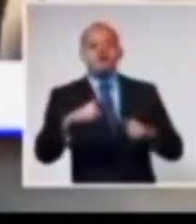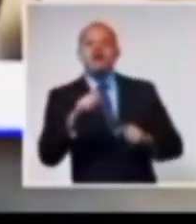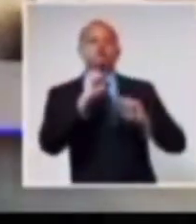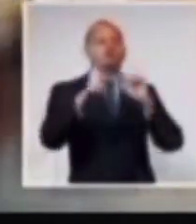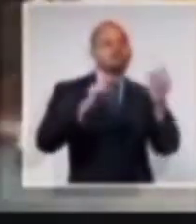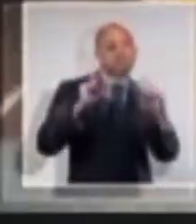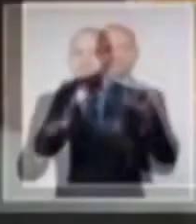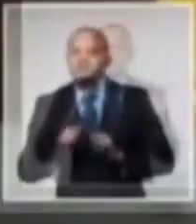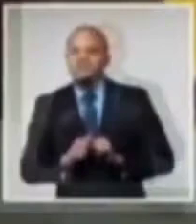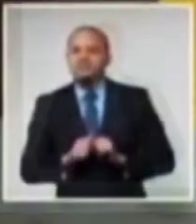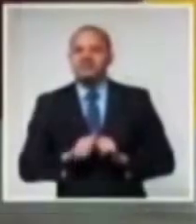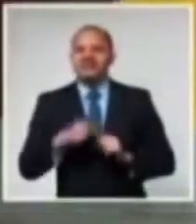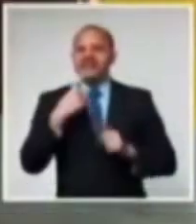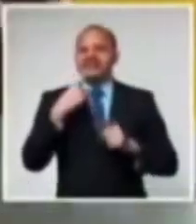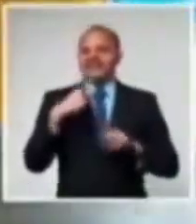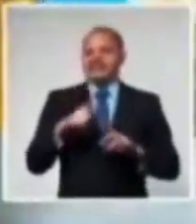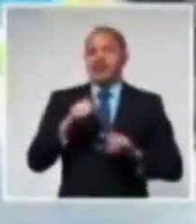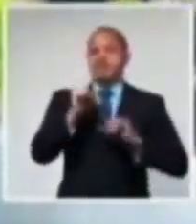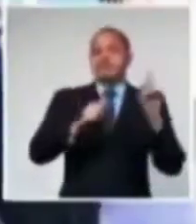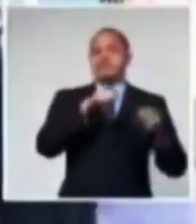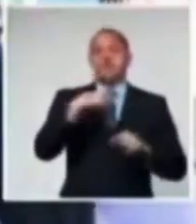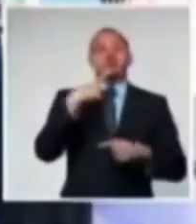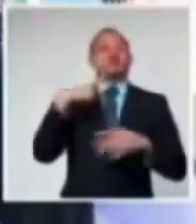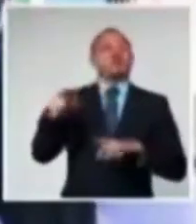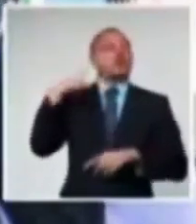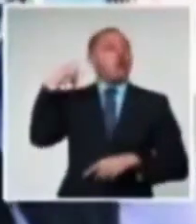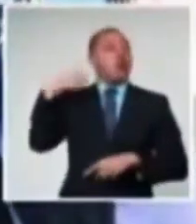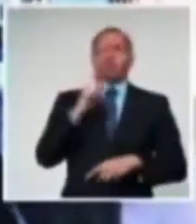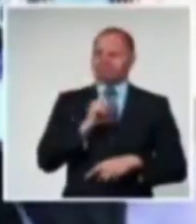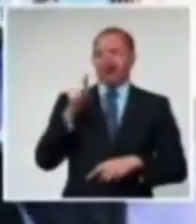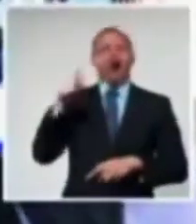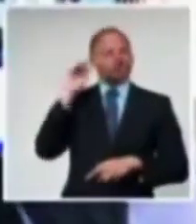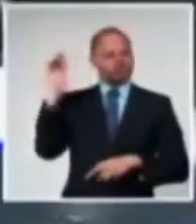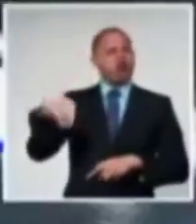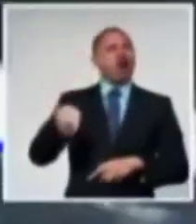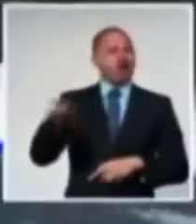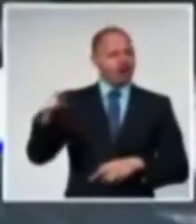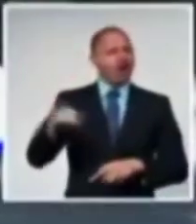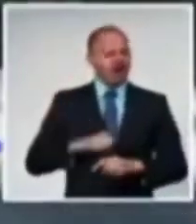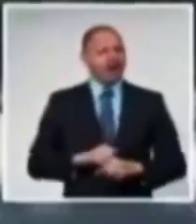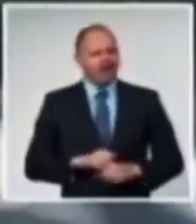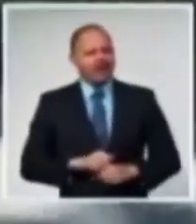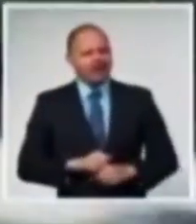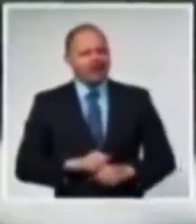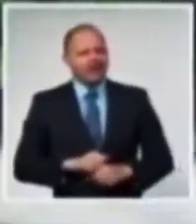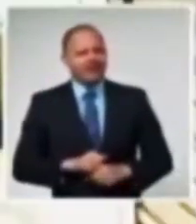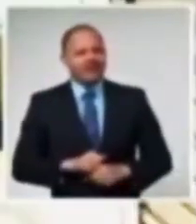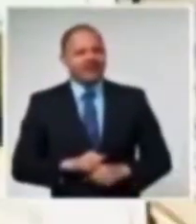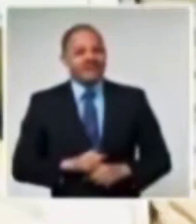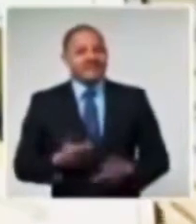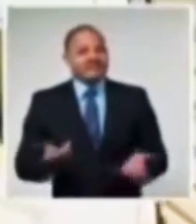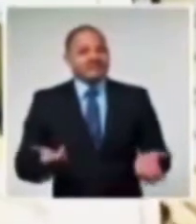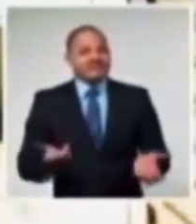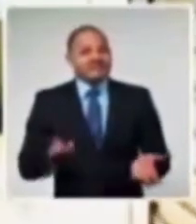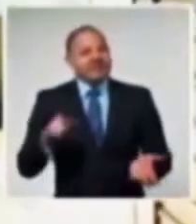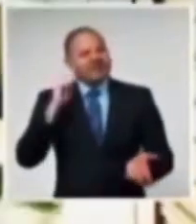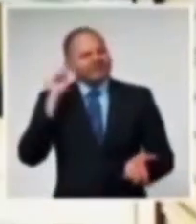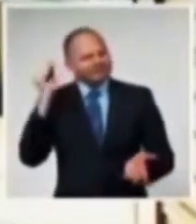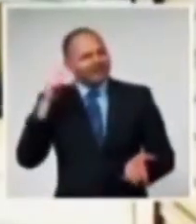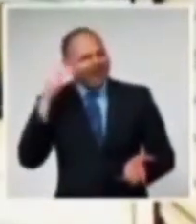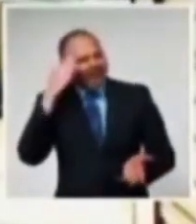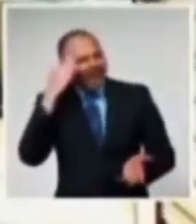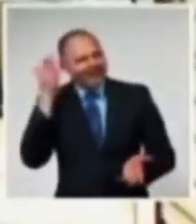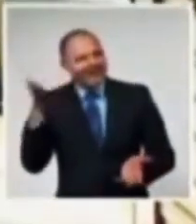gente se cree, ella está loca, pero ella sabe lo que está haciendo, perfectamente. ¿Cómo no va a saberlo si esta